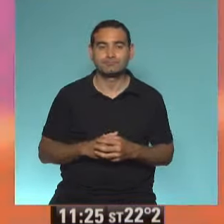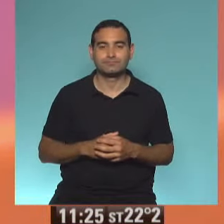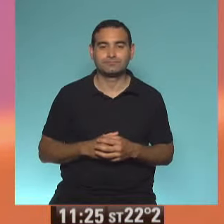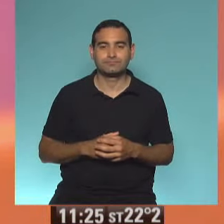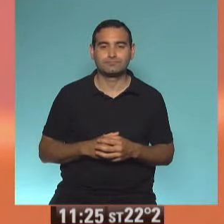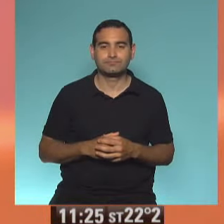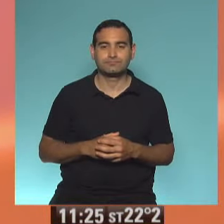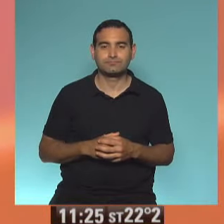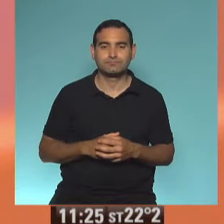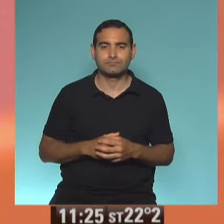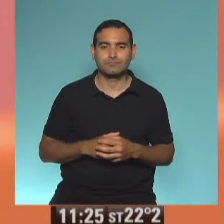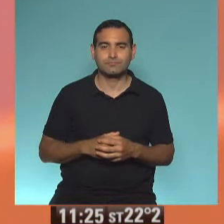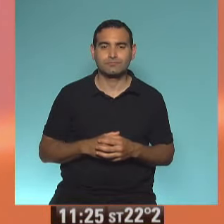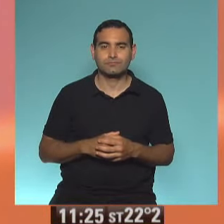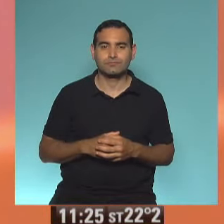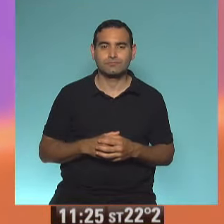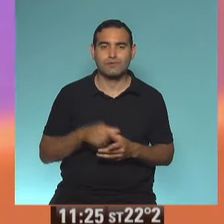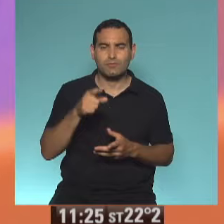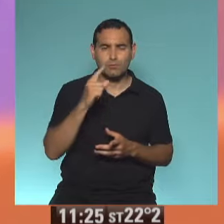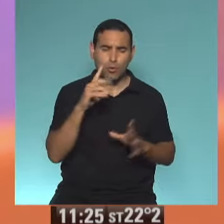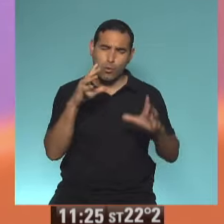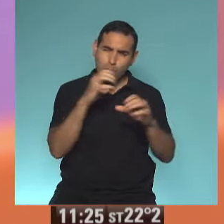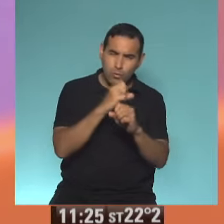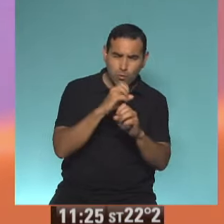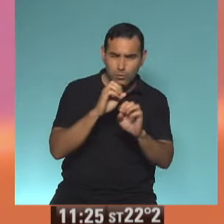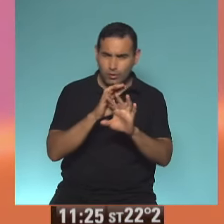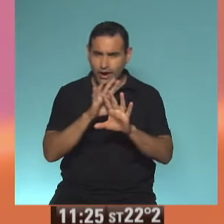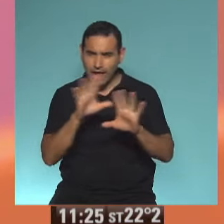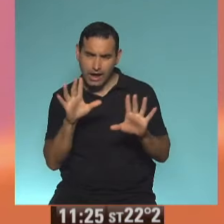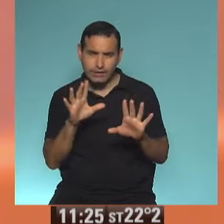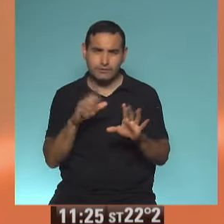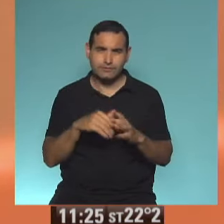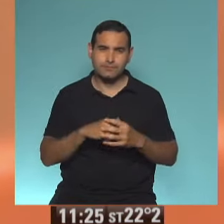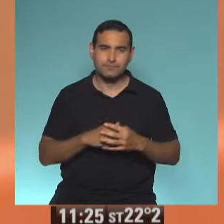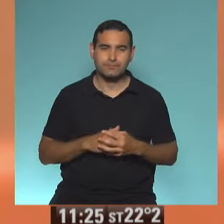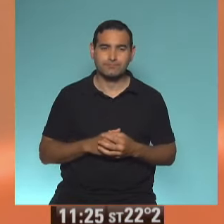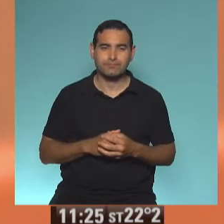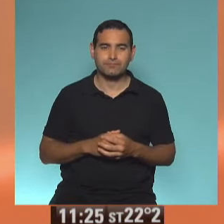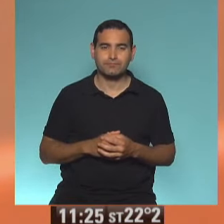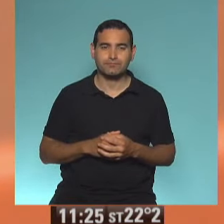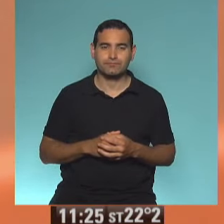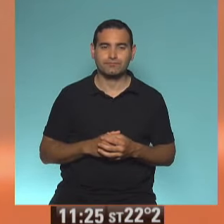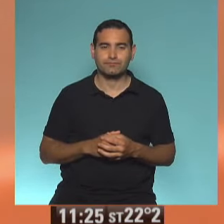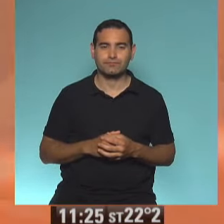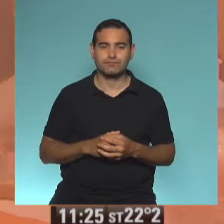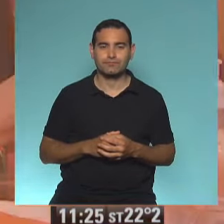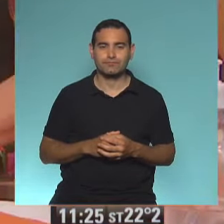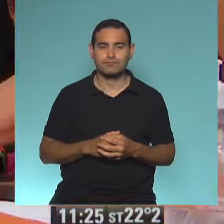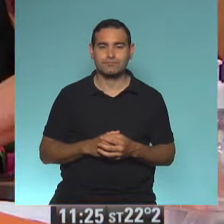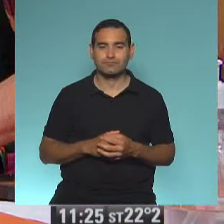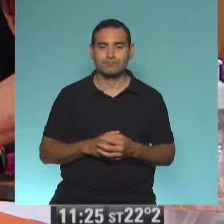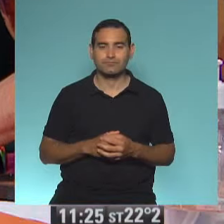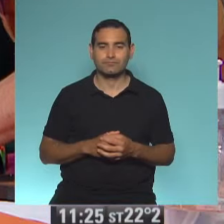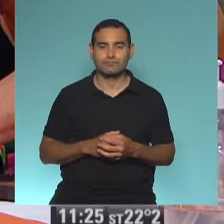Tiene partes más oscuras, partes más claritas, ¿no es cierto? Va a ser así más grueso con este